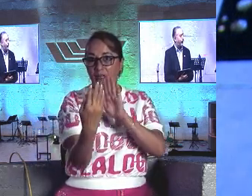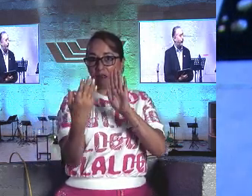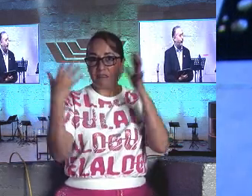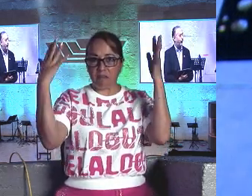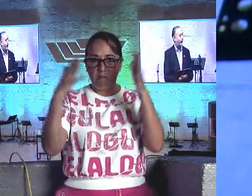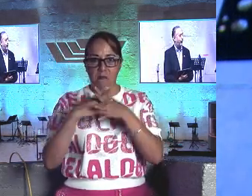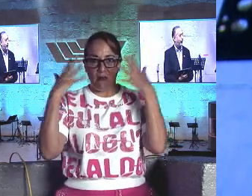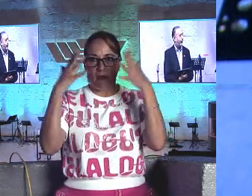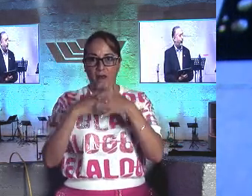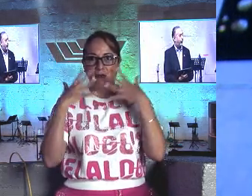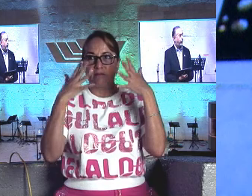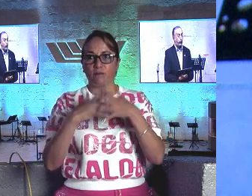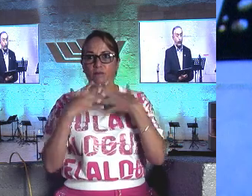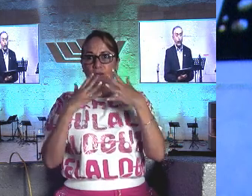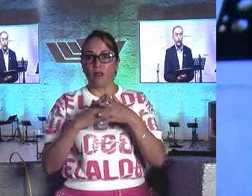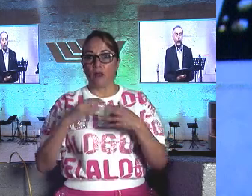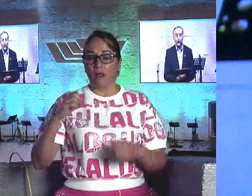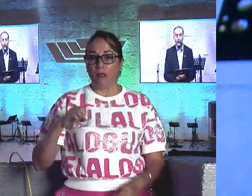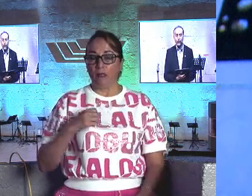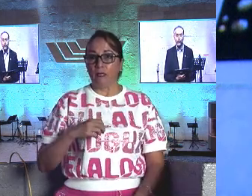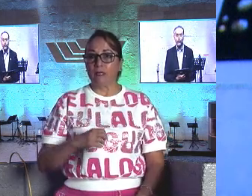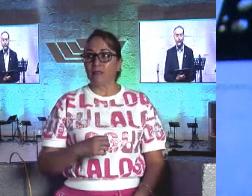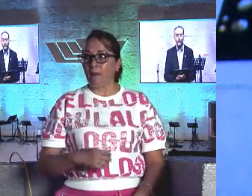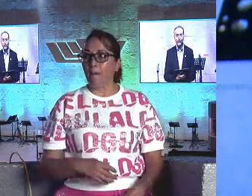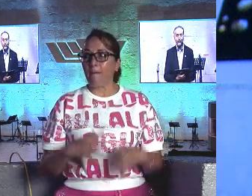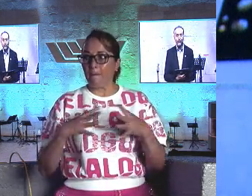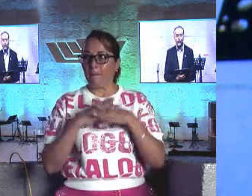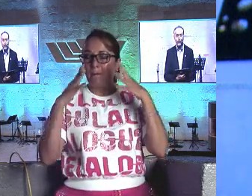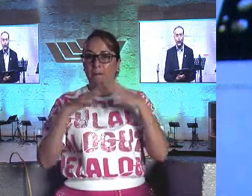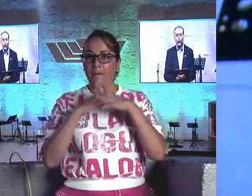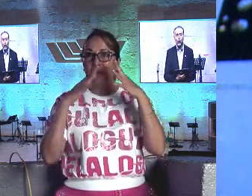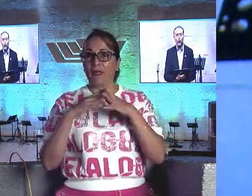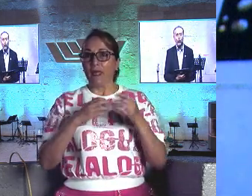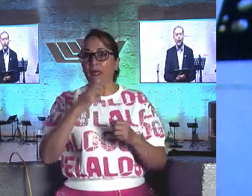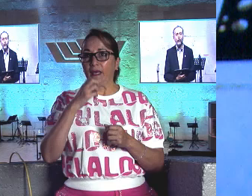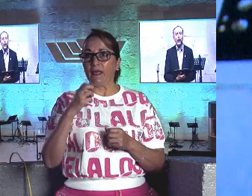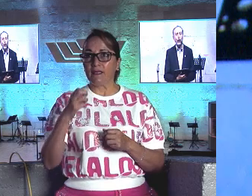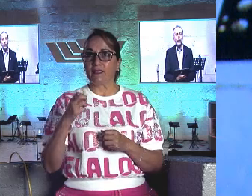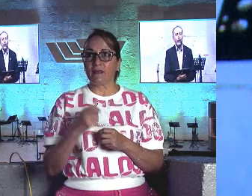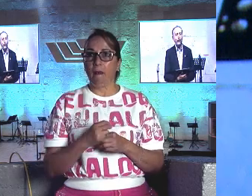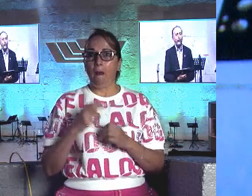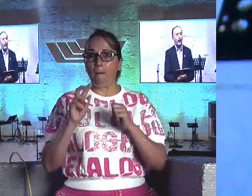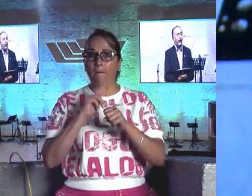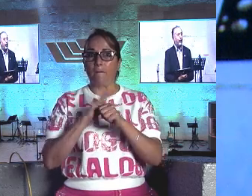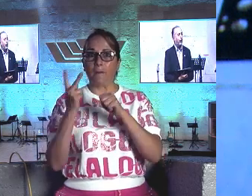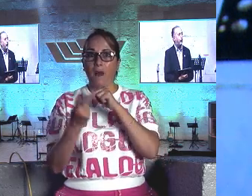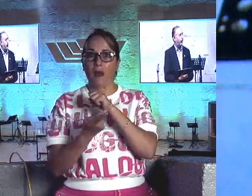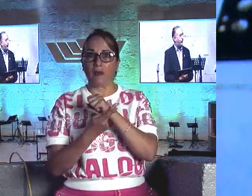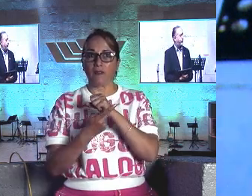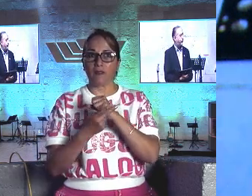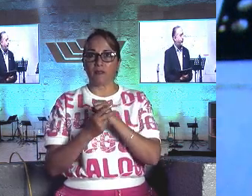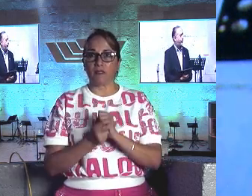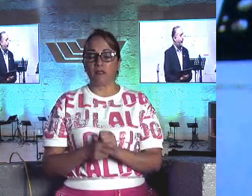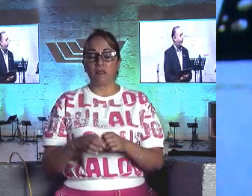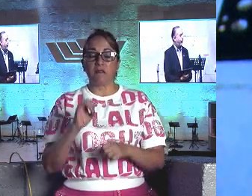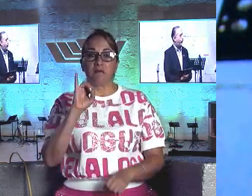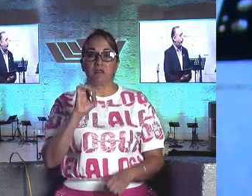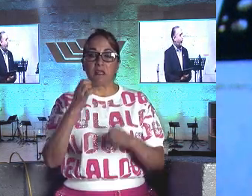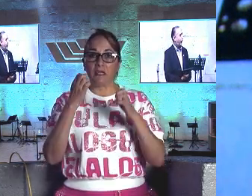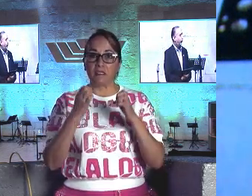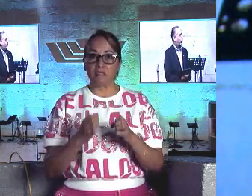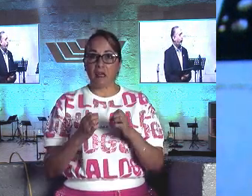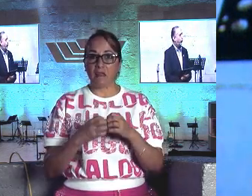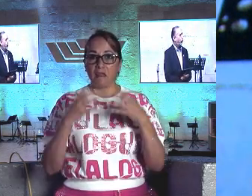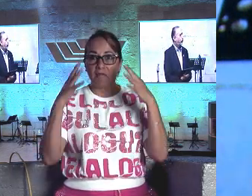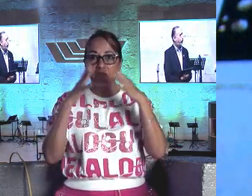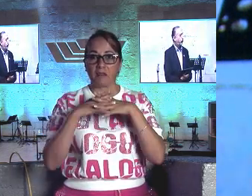eso. Y es un país feliz. Sí, su felicidad no depende si están en guerra o no. Su ejército